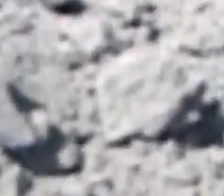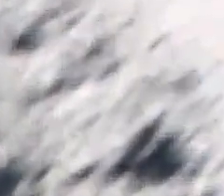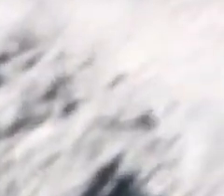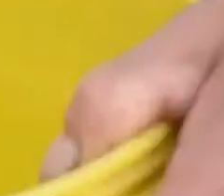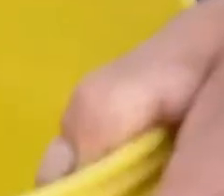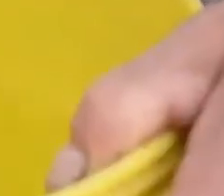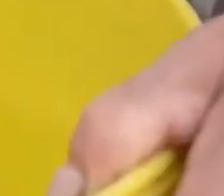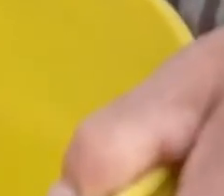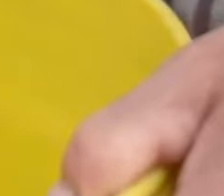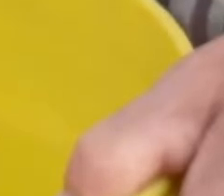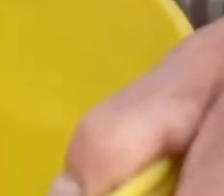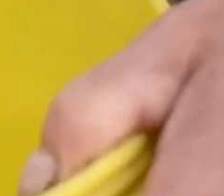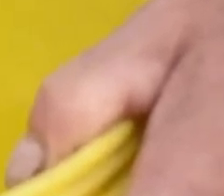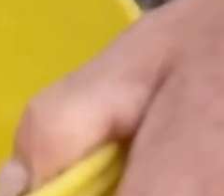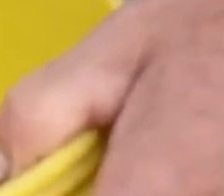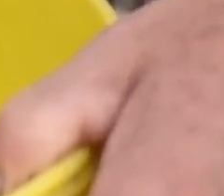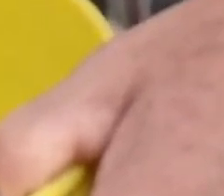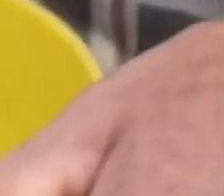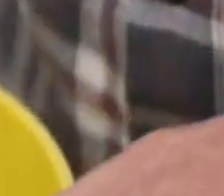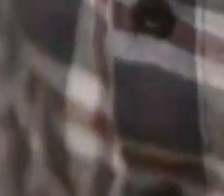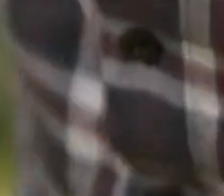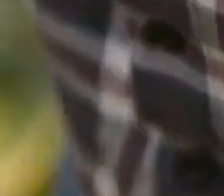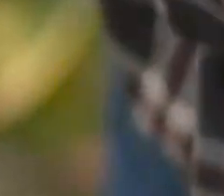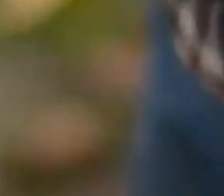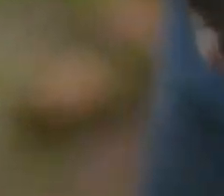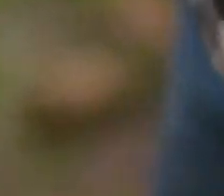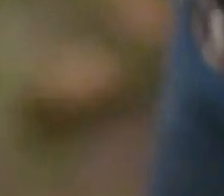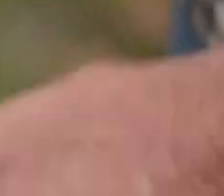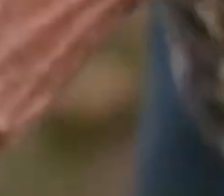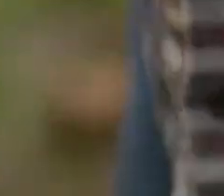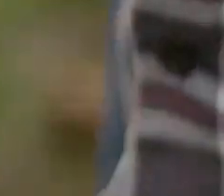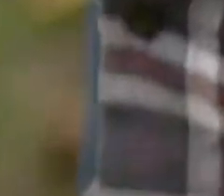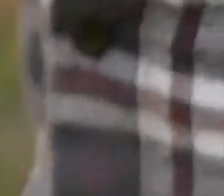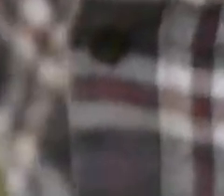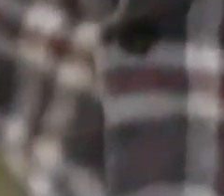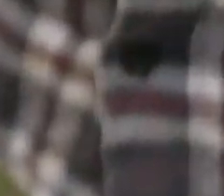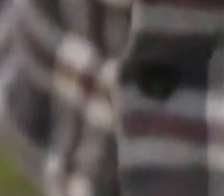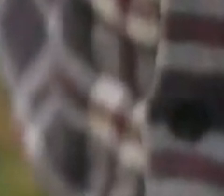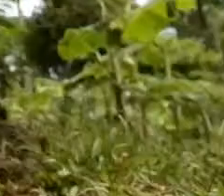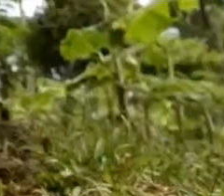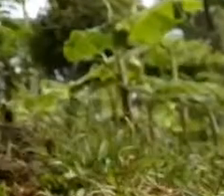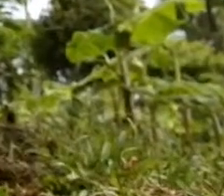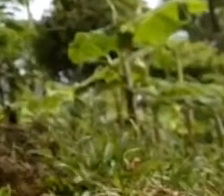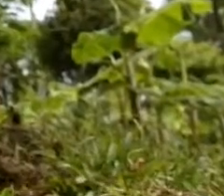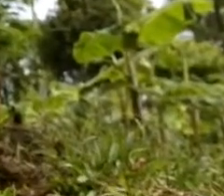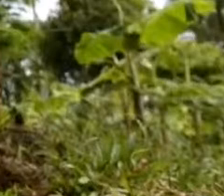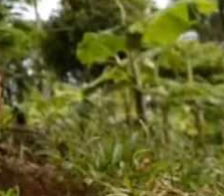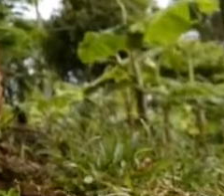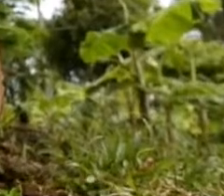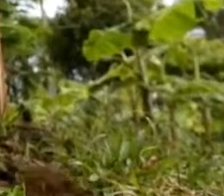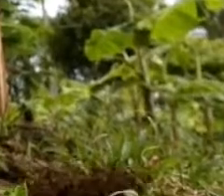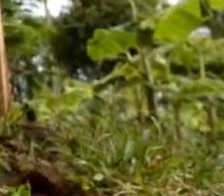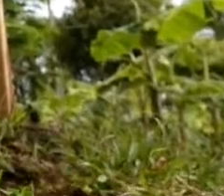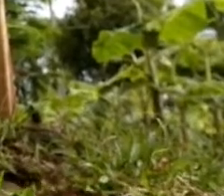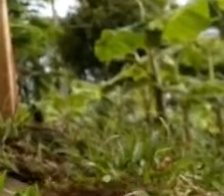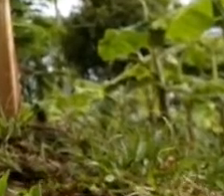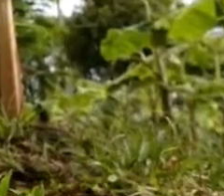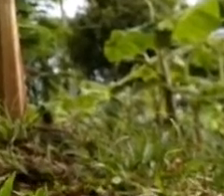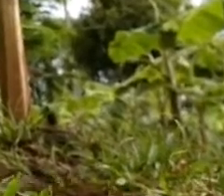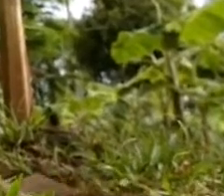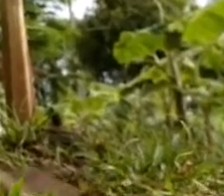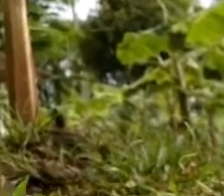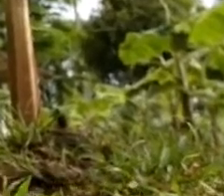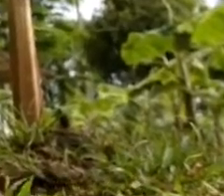Unidas para la Agricultura Familiar. En el marco del Plan de Acción Global del Decenio de las Naciones Unidas para la Agricultura